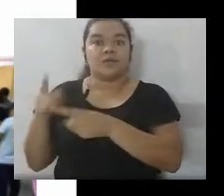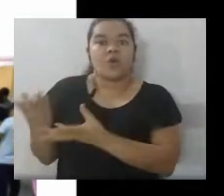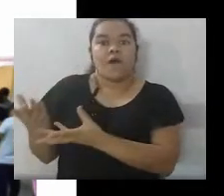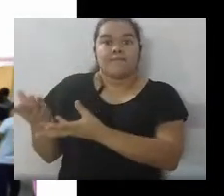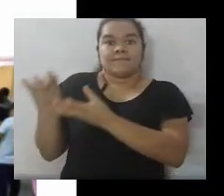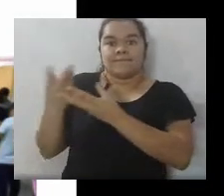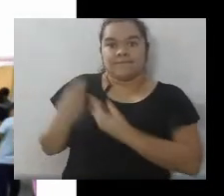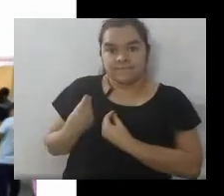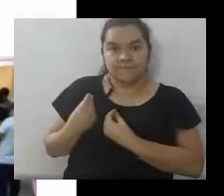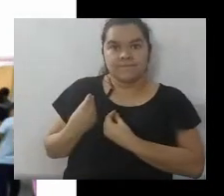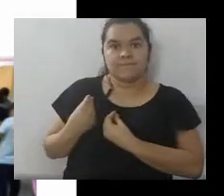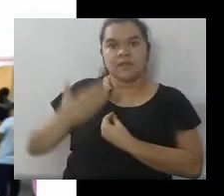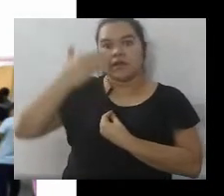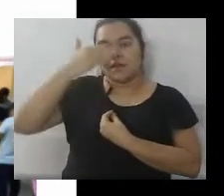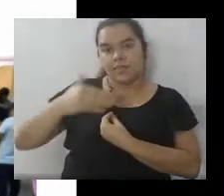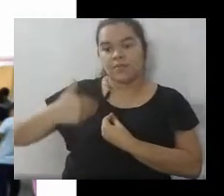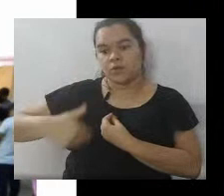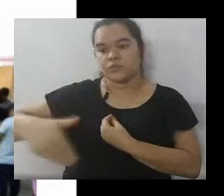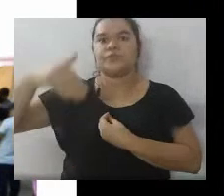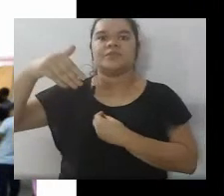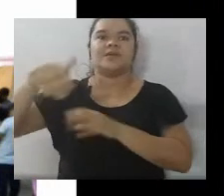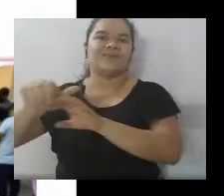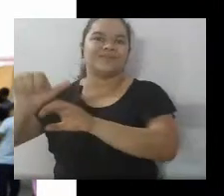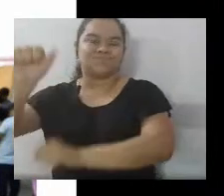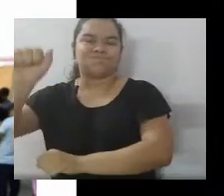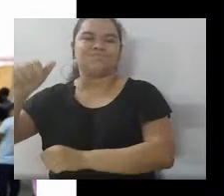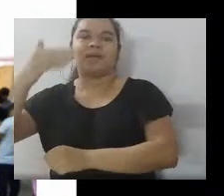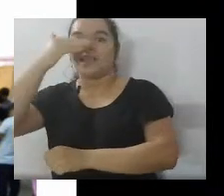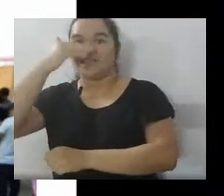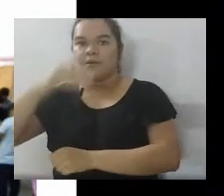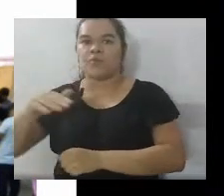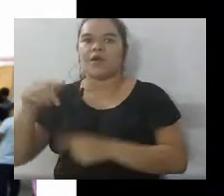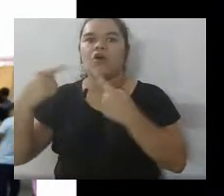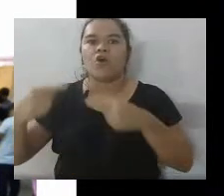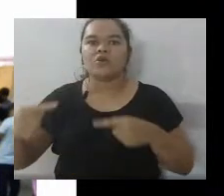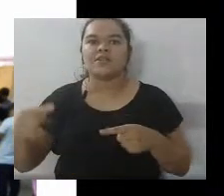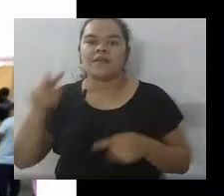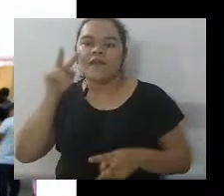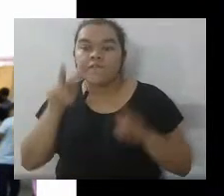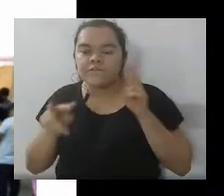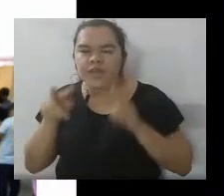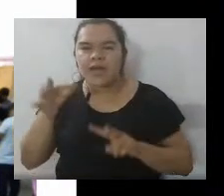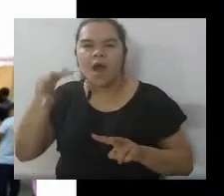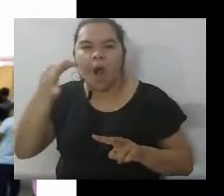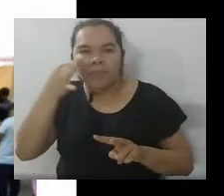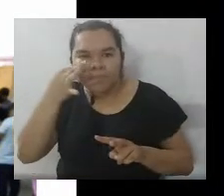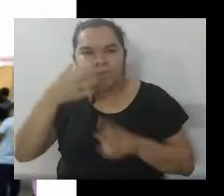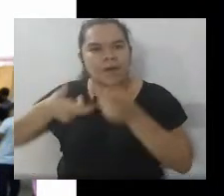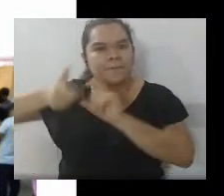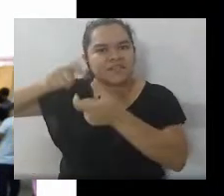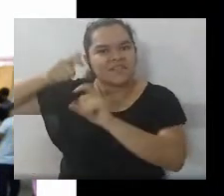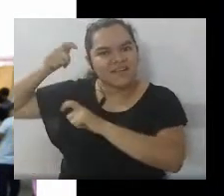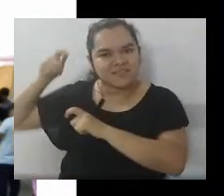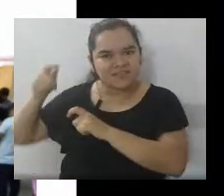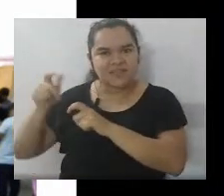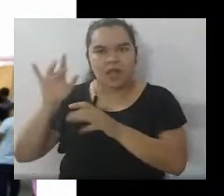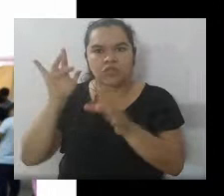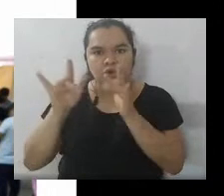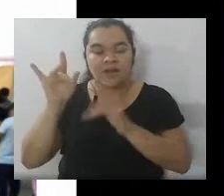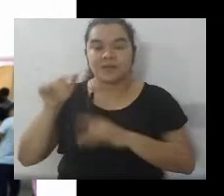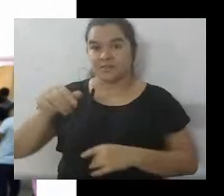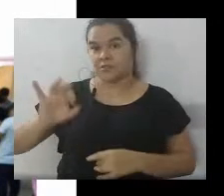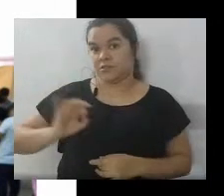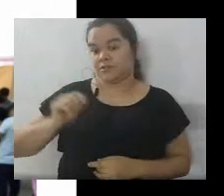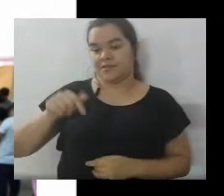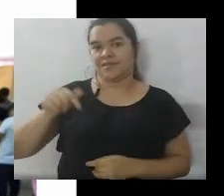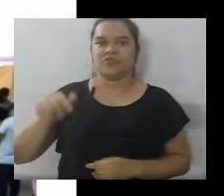mucho en el estudiante, el poder tocar, toquetear. Evidentemente este año es una situación